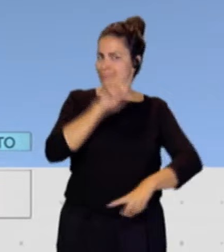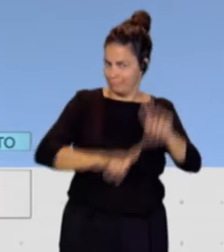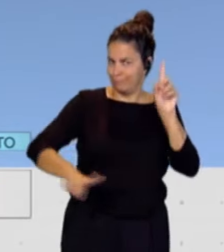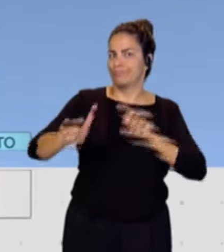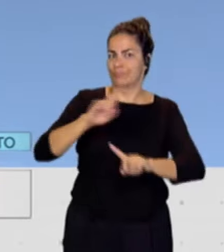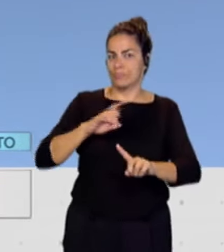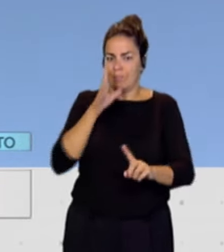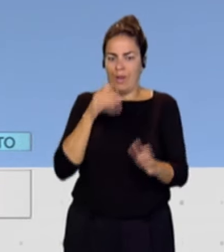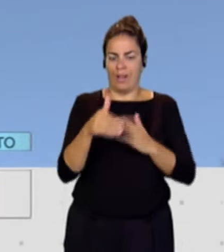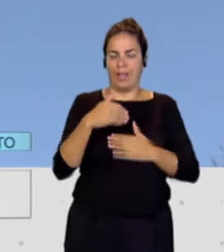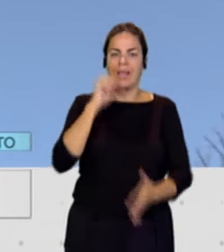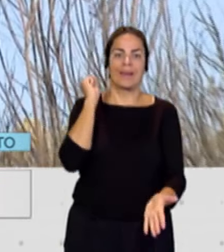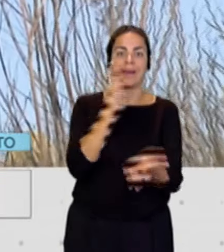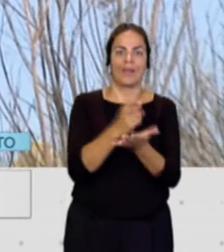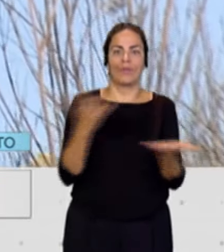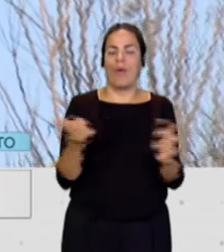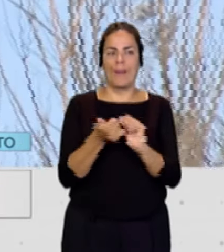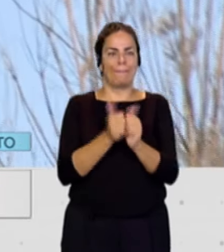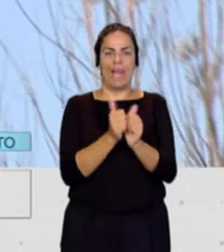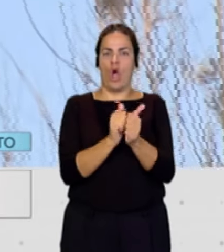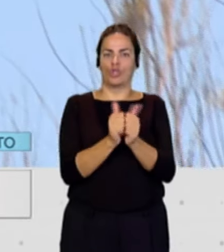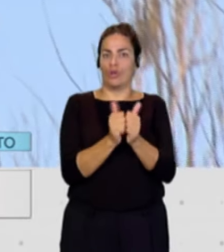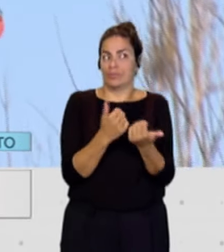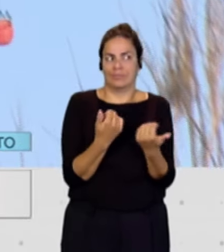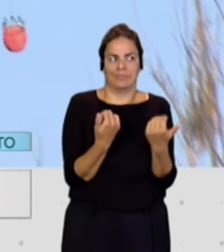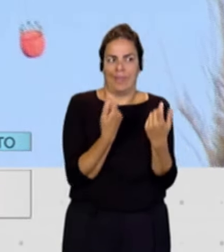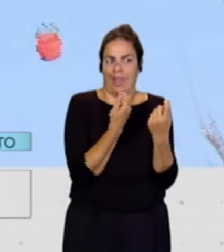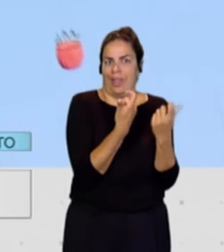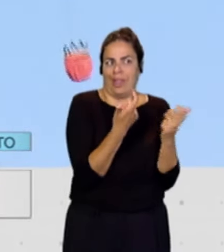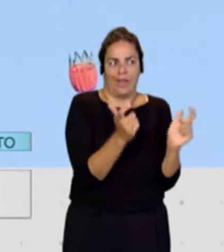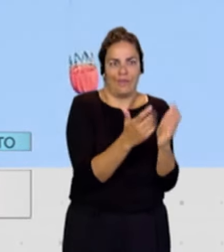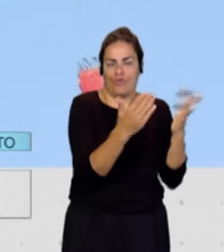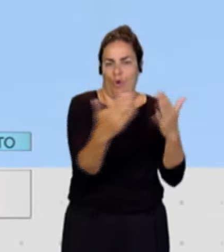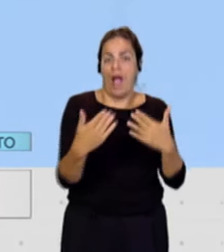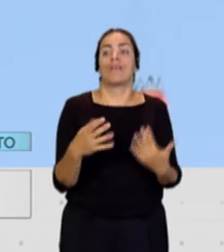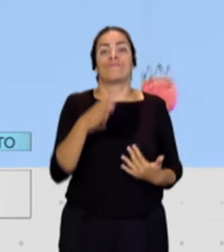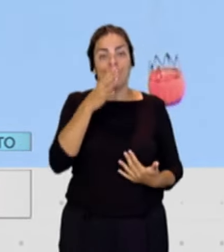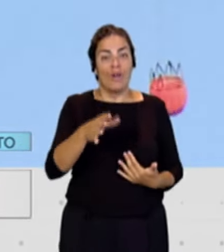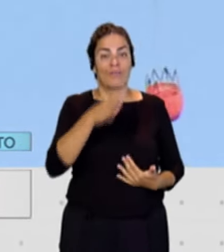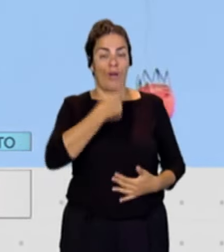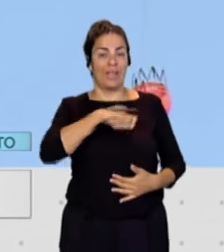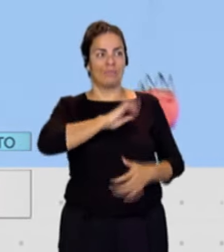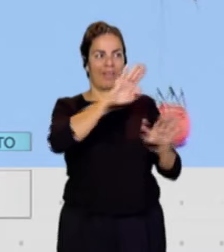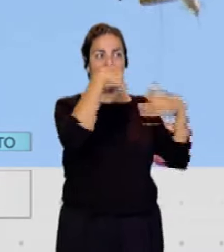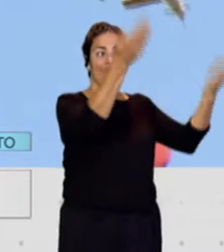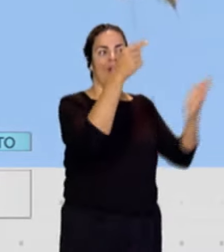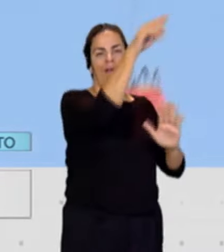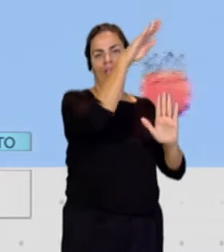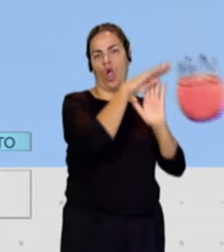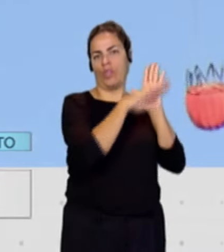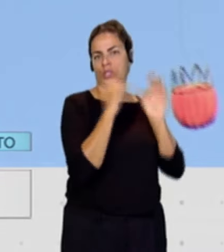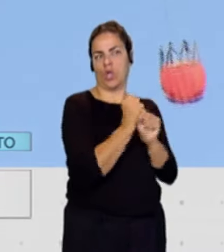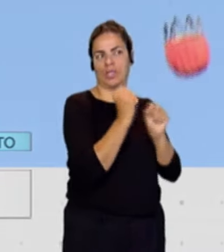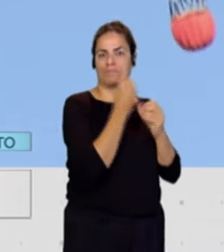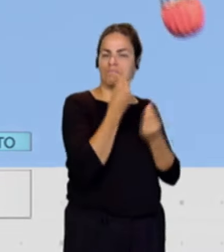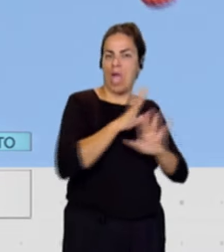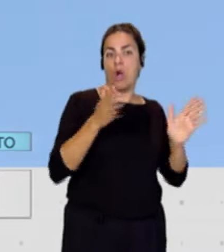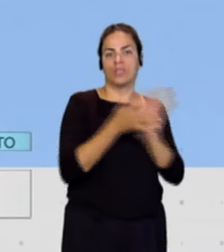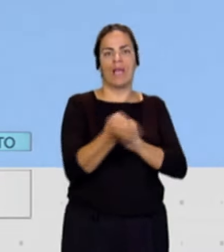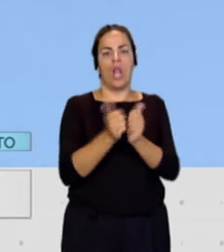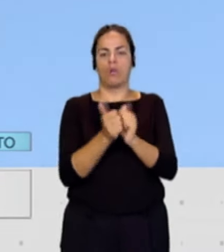delante que es la falta de pilotos porque se of en mejores condiciones fuera de España y los pilotos están yéndose a trabajar a